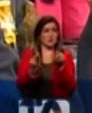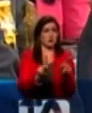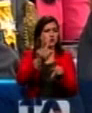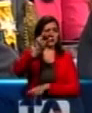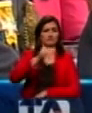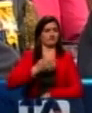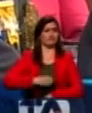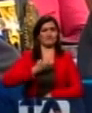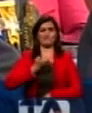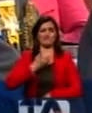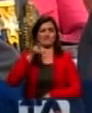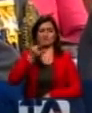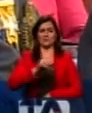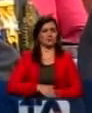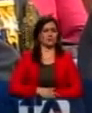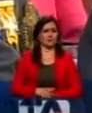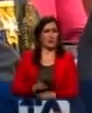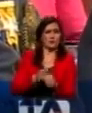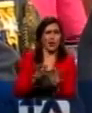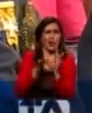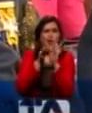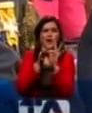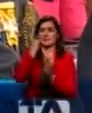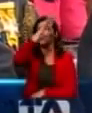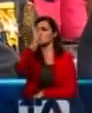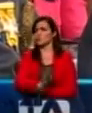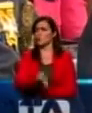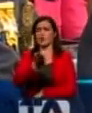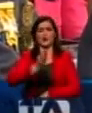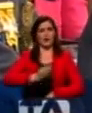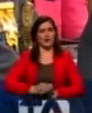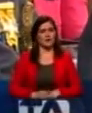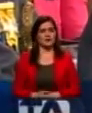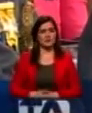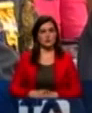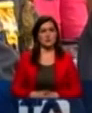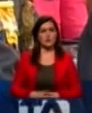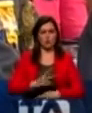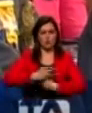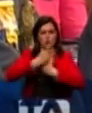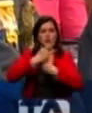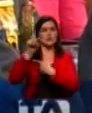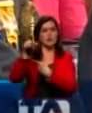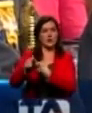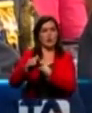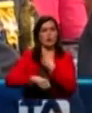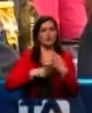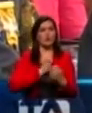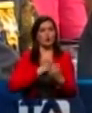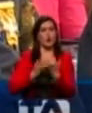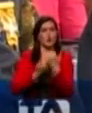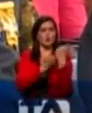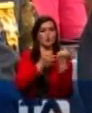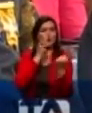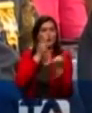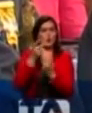ético. Jamás me prestaré para acuerdo alguno que limite la acción del Estado en la protección de los recursos públicos y